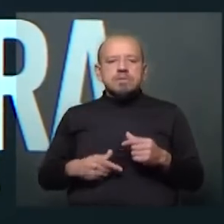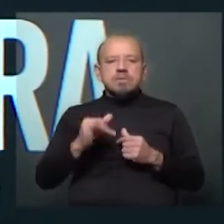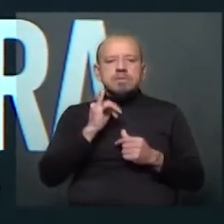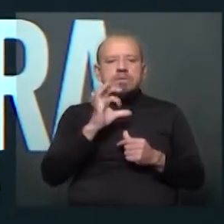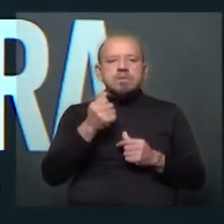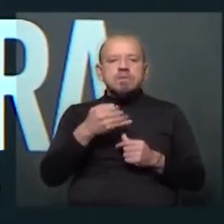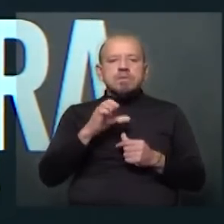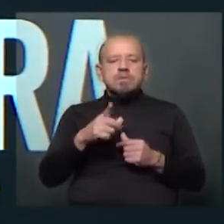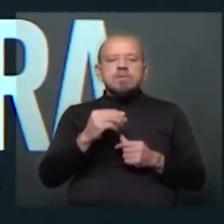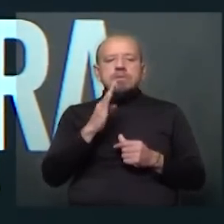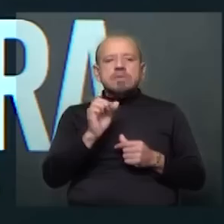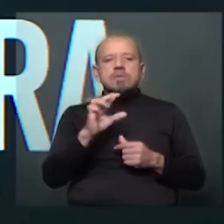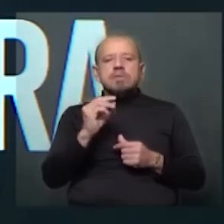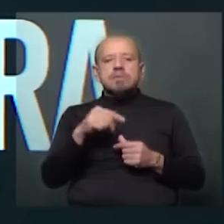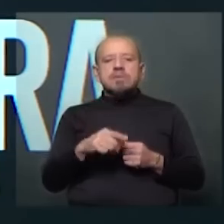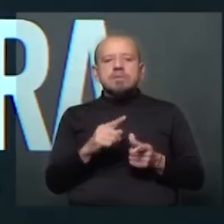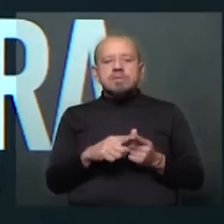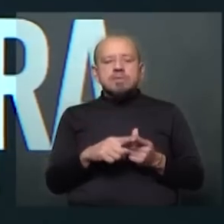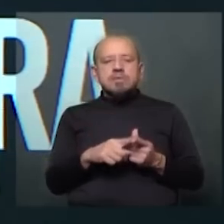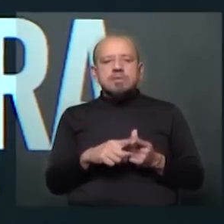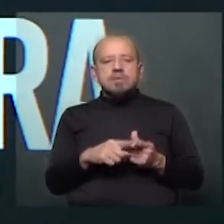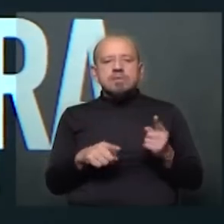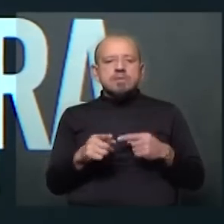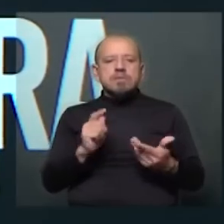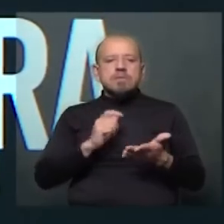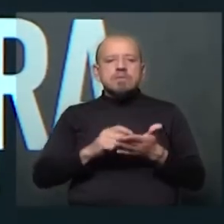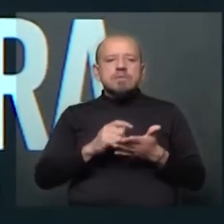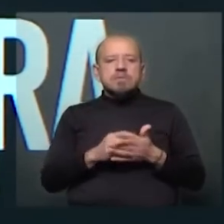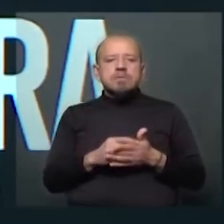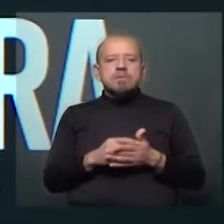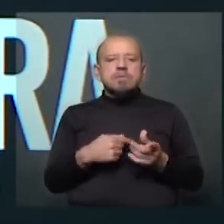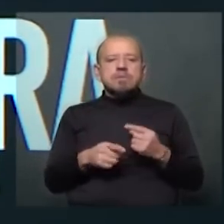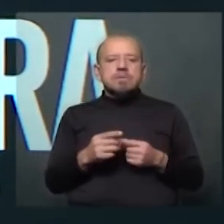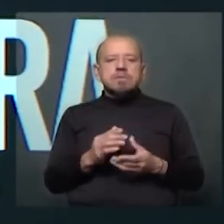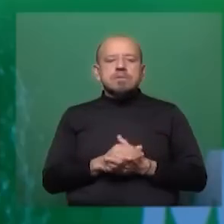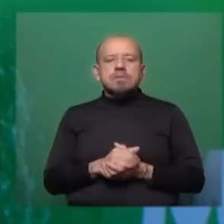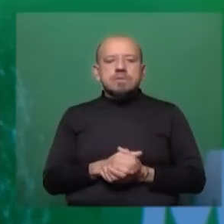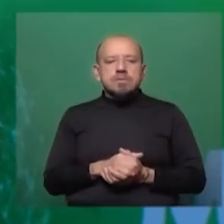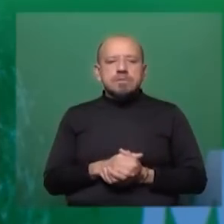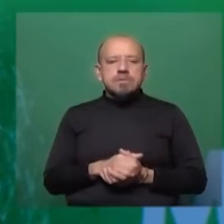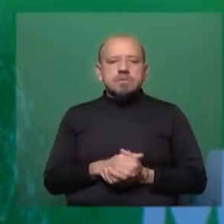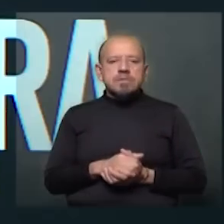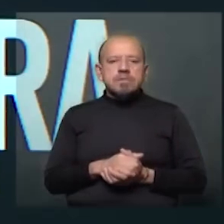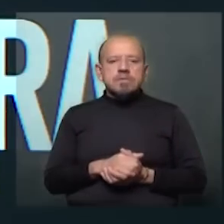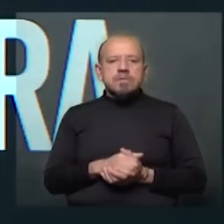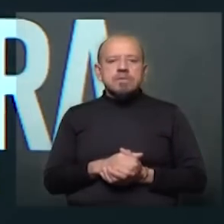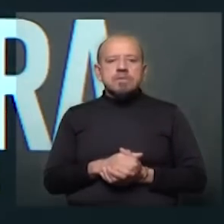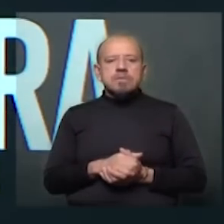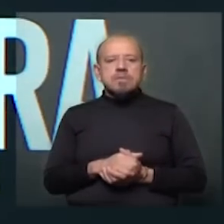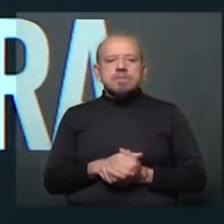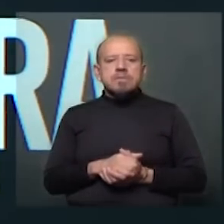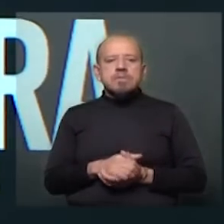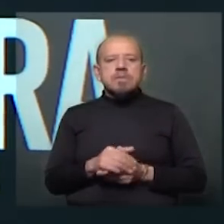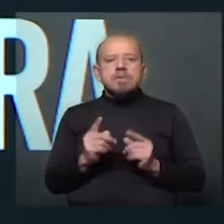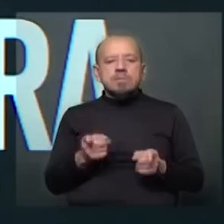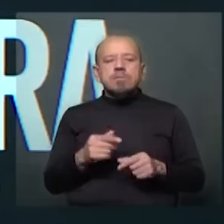no muy interesante este además escrita como escribe es cheri que es este encantador no bueno para leer este momento sí totalmente y también por esa